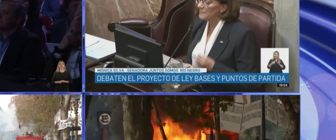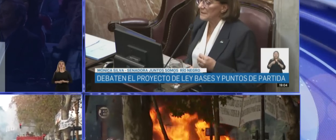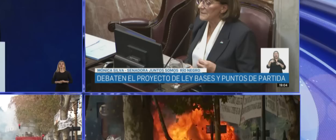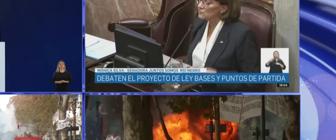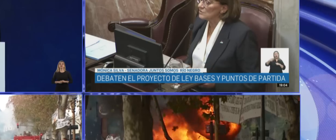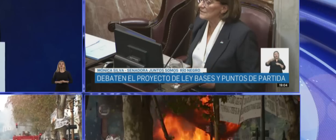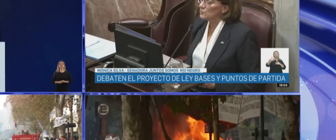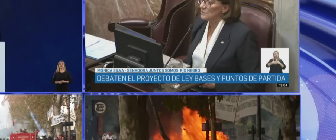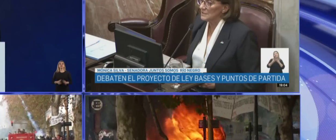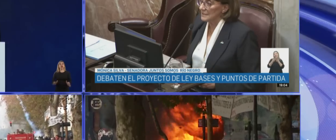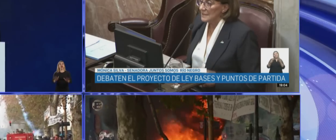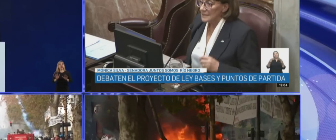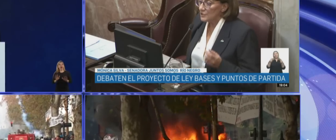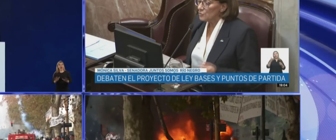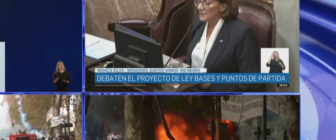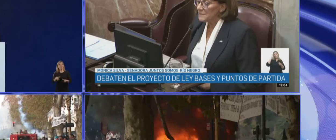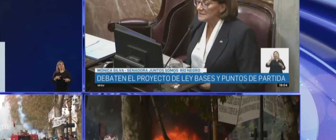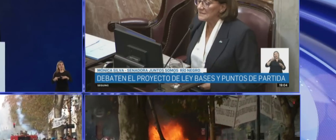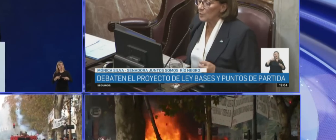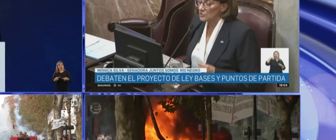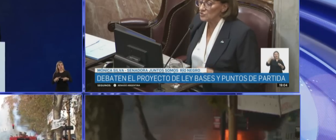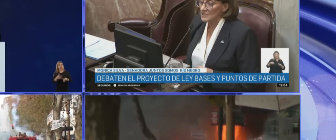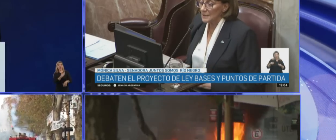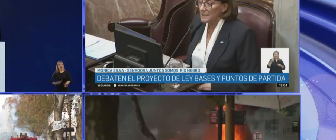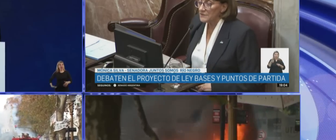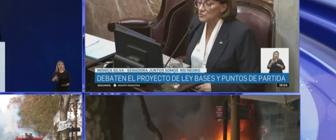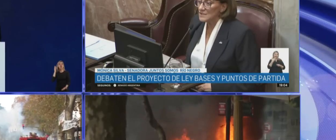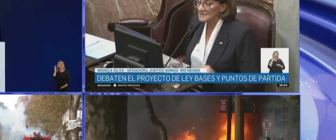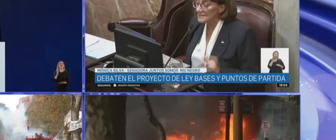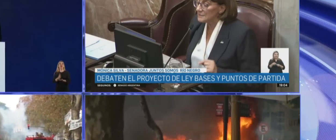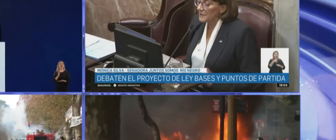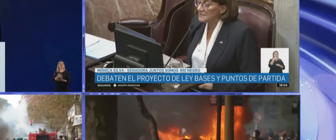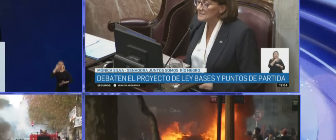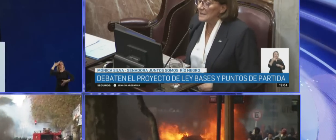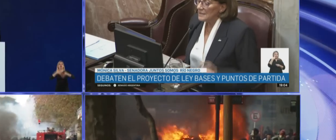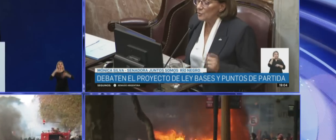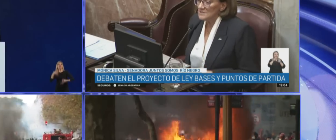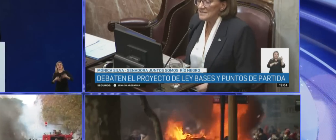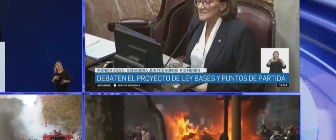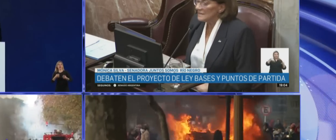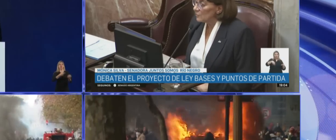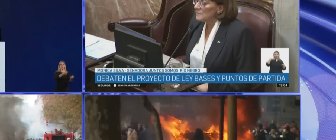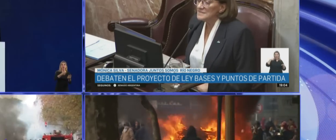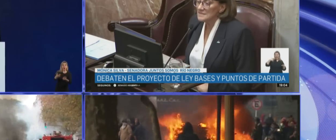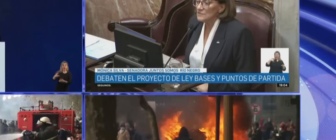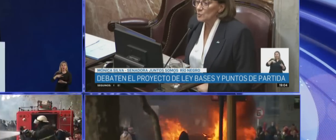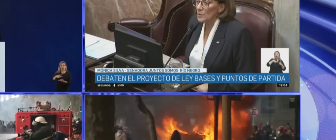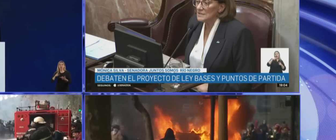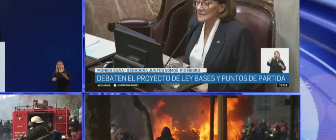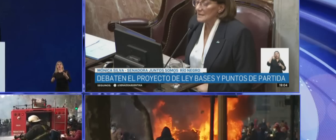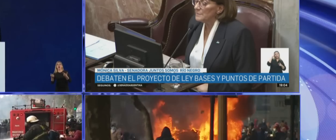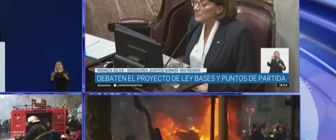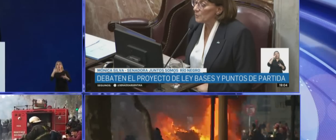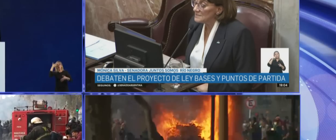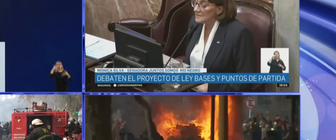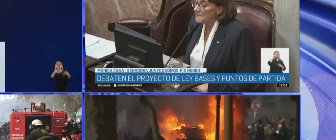En este contexto, el Estado ni está en su derecho ni es capaz de impartir justicia a través de la distribución de la riqueza, porque la